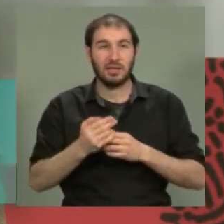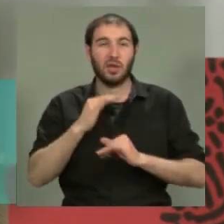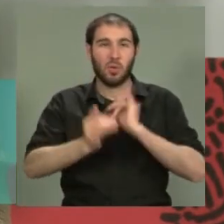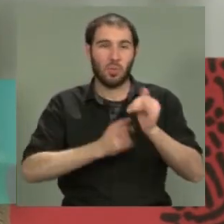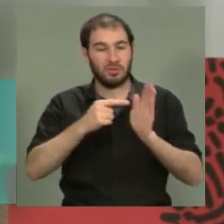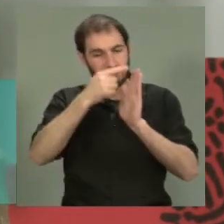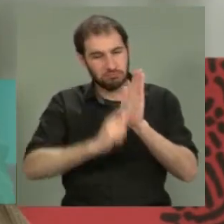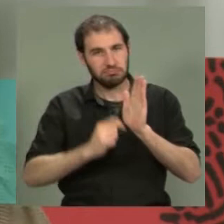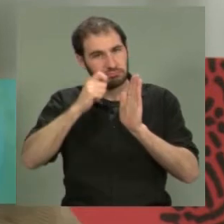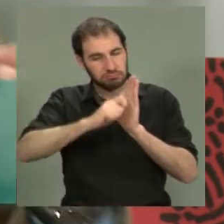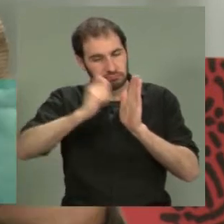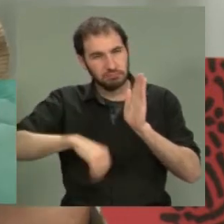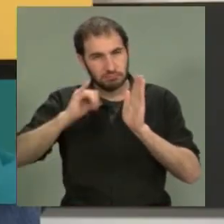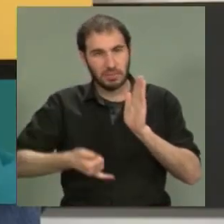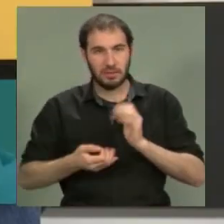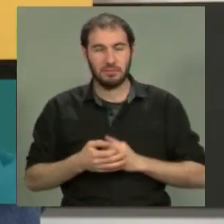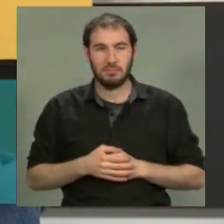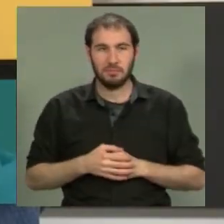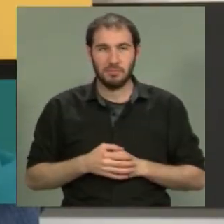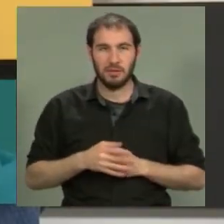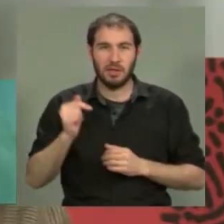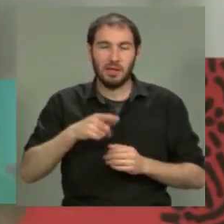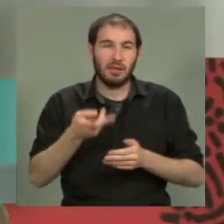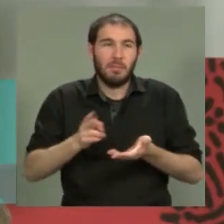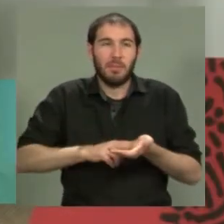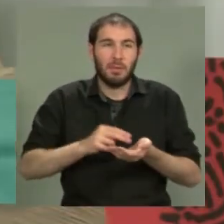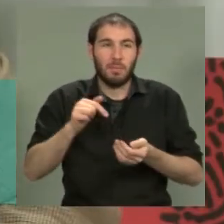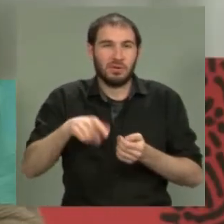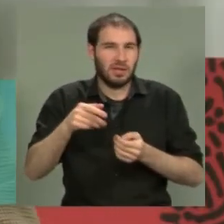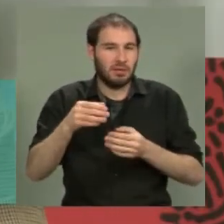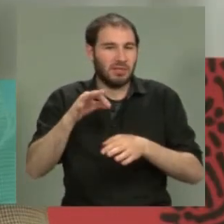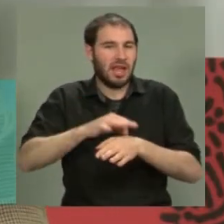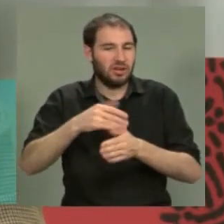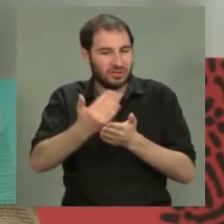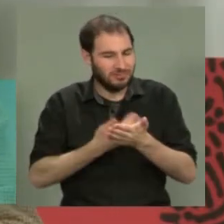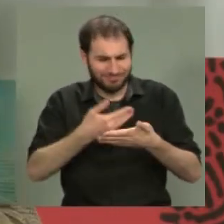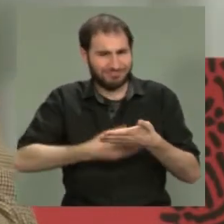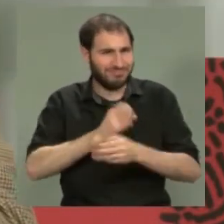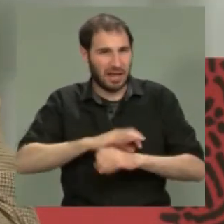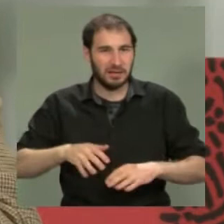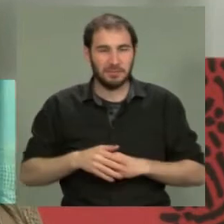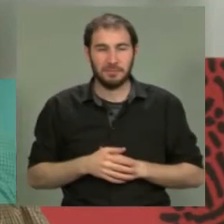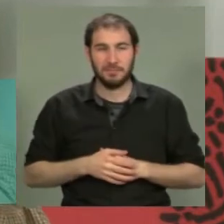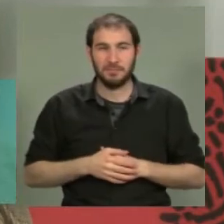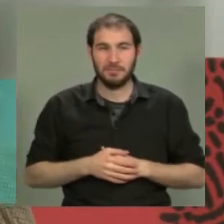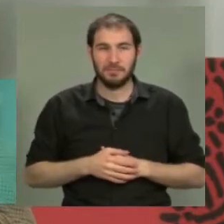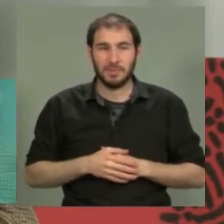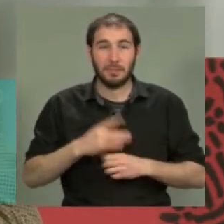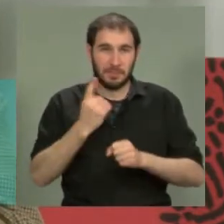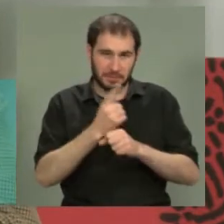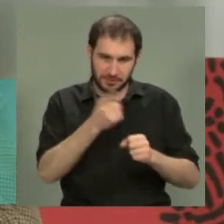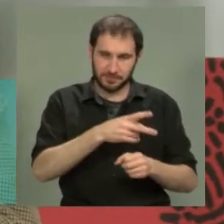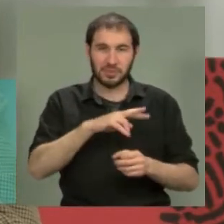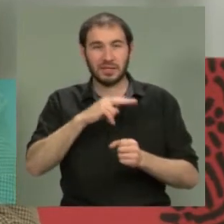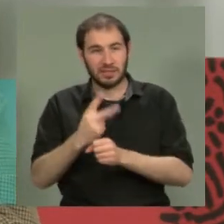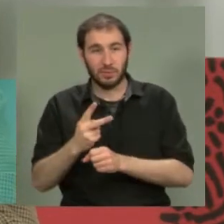diagnosticada correctamente, nadie ha vuelto. Si ha vuelto es porque no estaba correctamente diagnosticada la muerte cerebral. Primero eso.